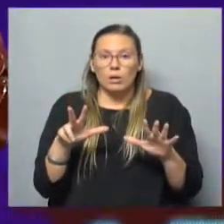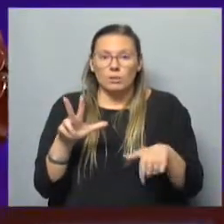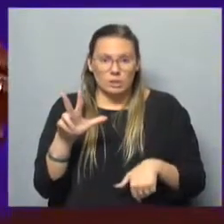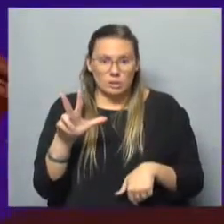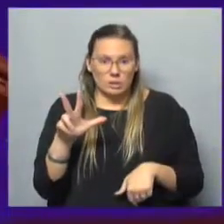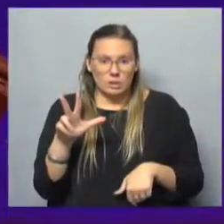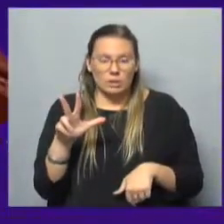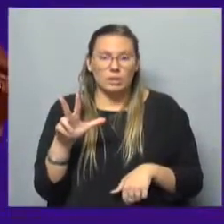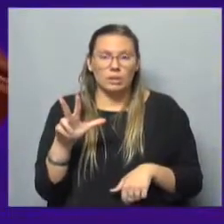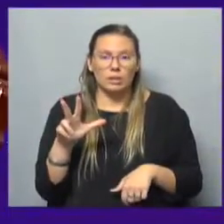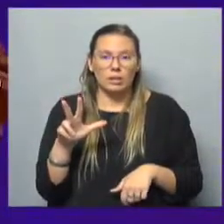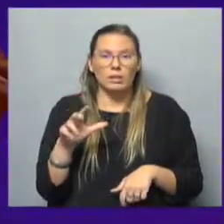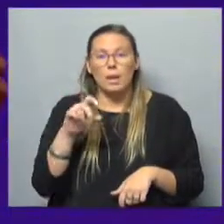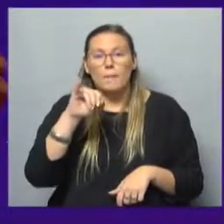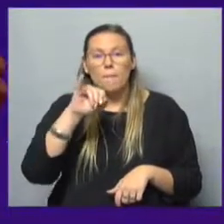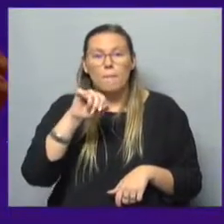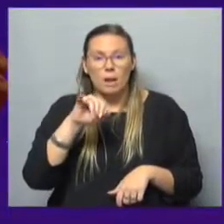83. Y en mayo